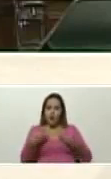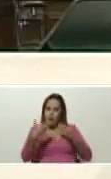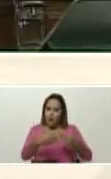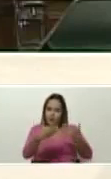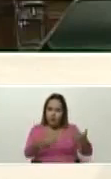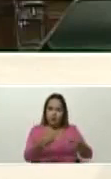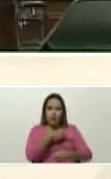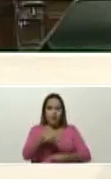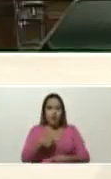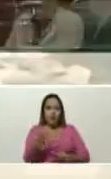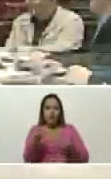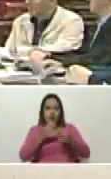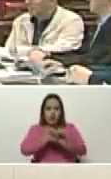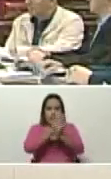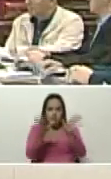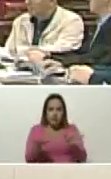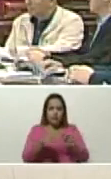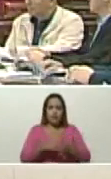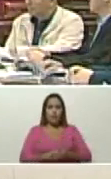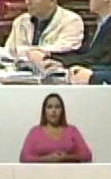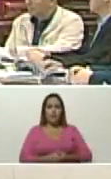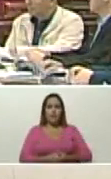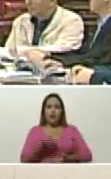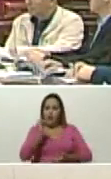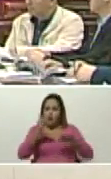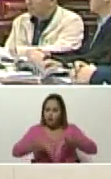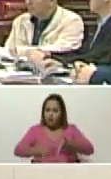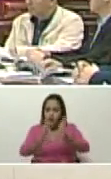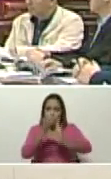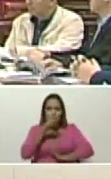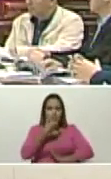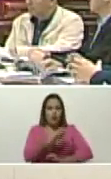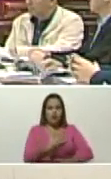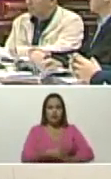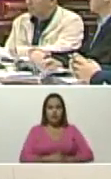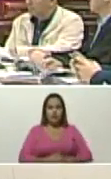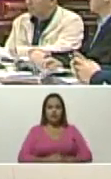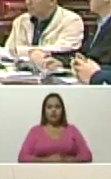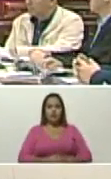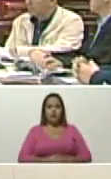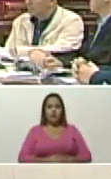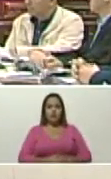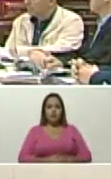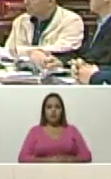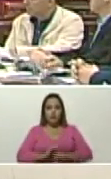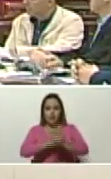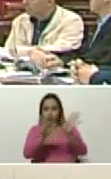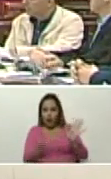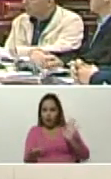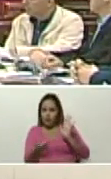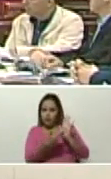nosotros, con mucha claridad. Tenemos un camino hermoso definido en el libro